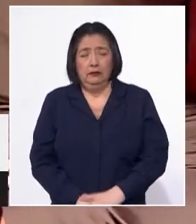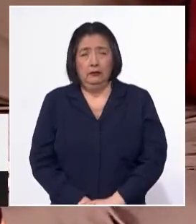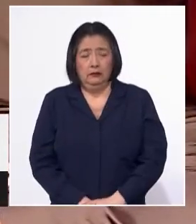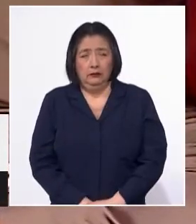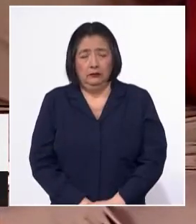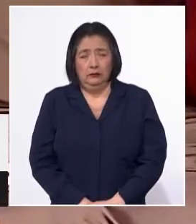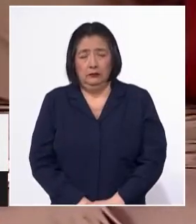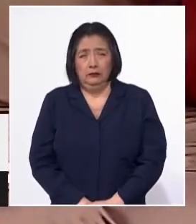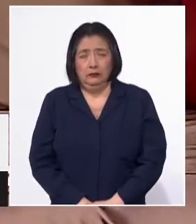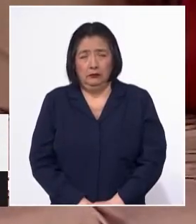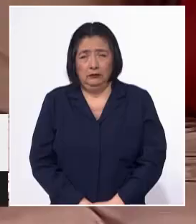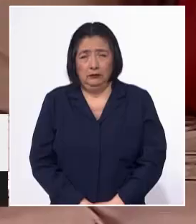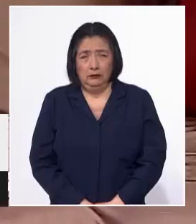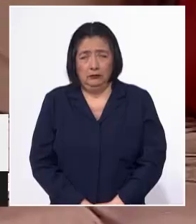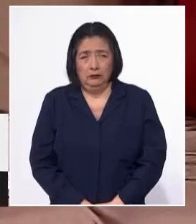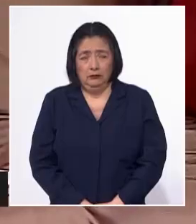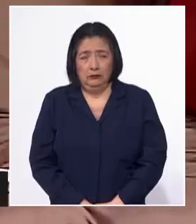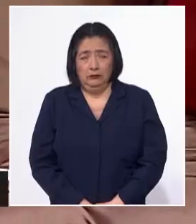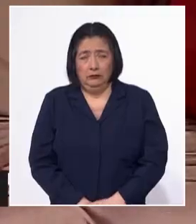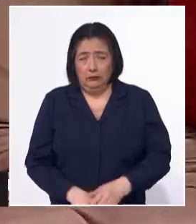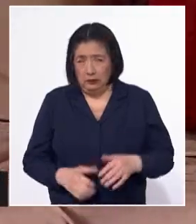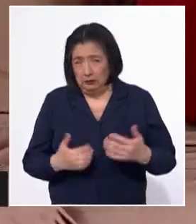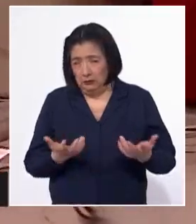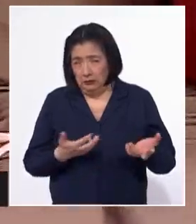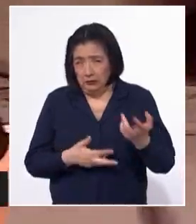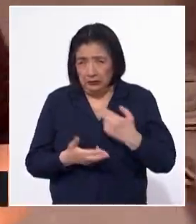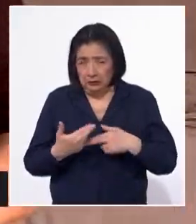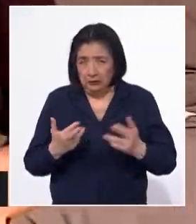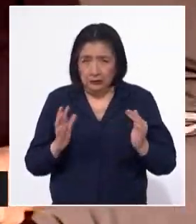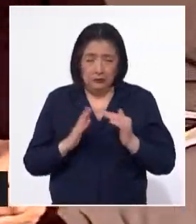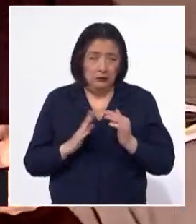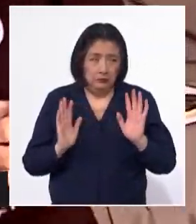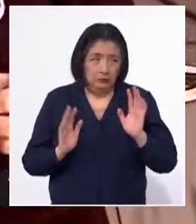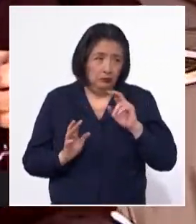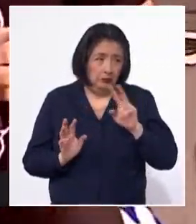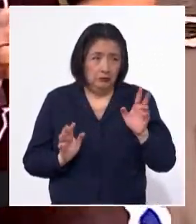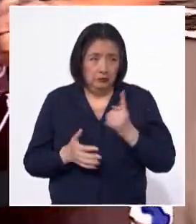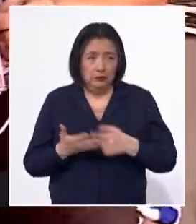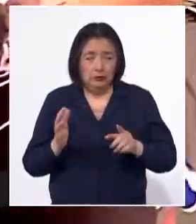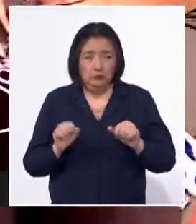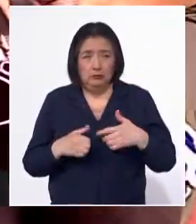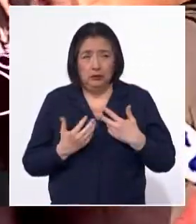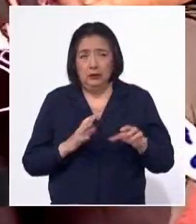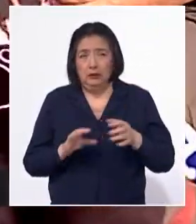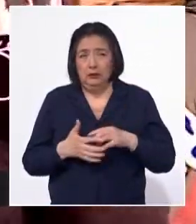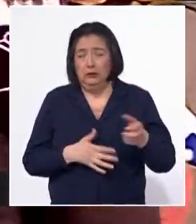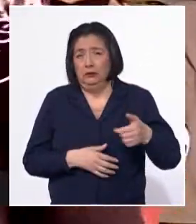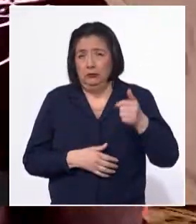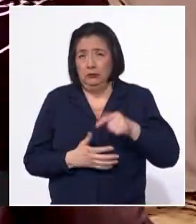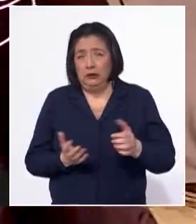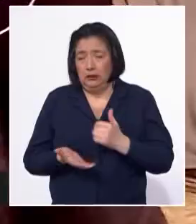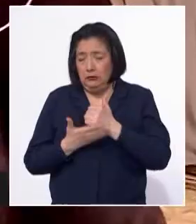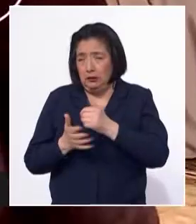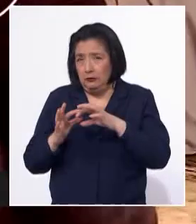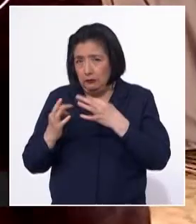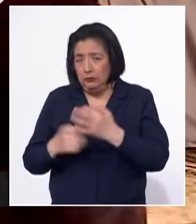que ella se encuentre bien, que pueda regresar a casa. Vamos a ver que finalmente puedan hacer las autoridades para ayudar a esta familia.